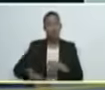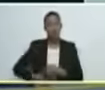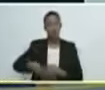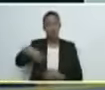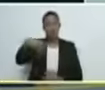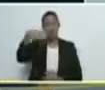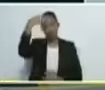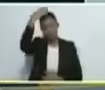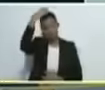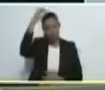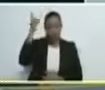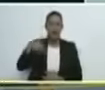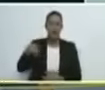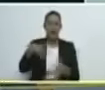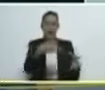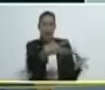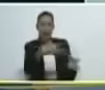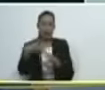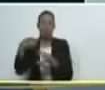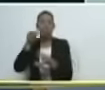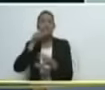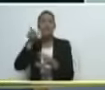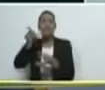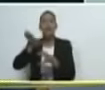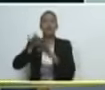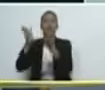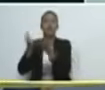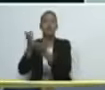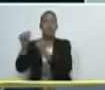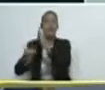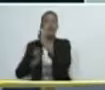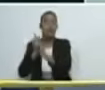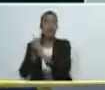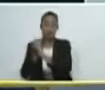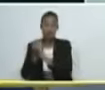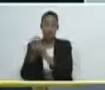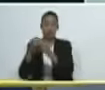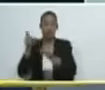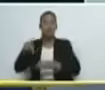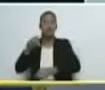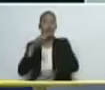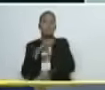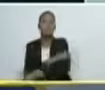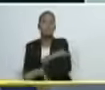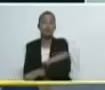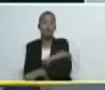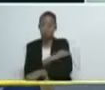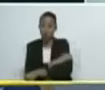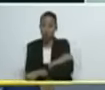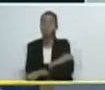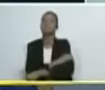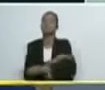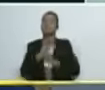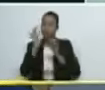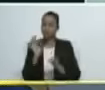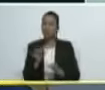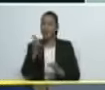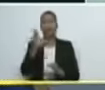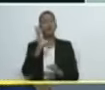arrastrados al imperialismo, todos ellos lacayos de la derecha, son el